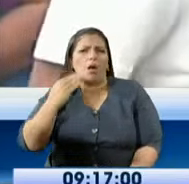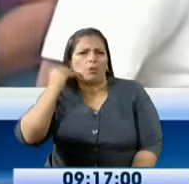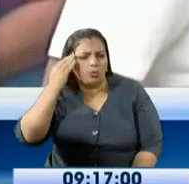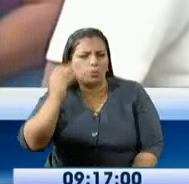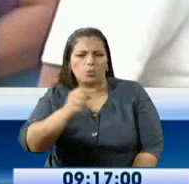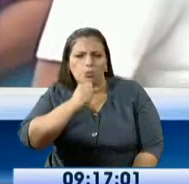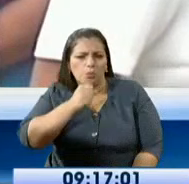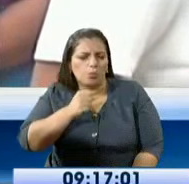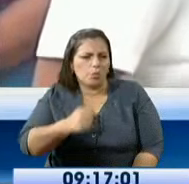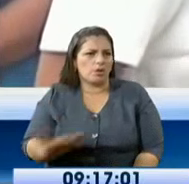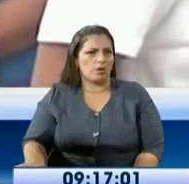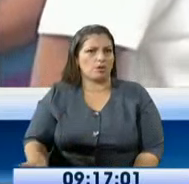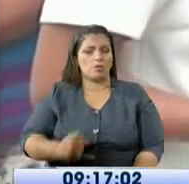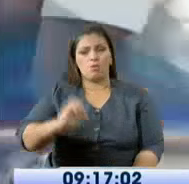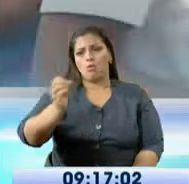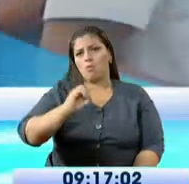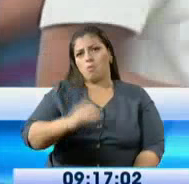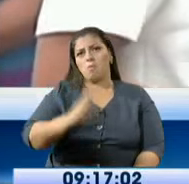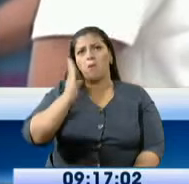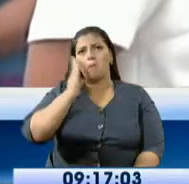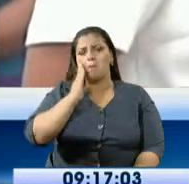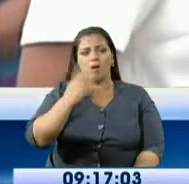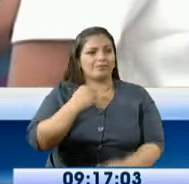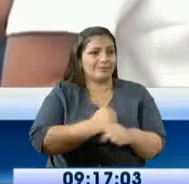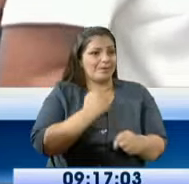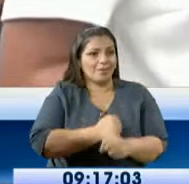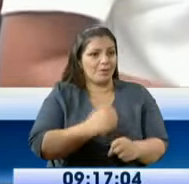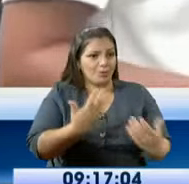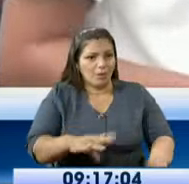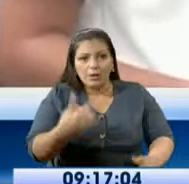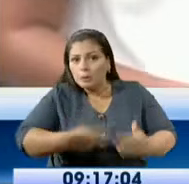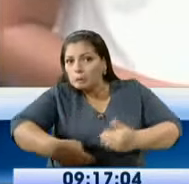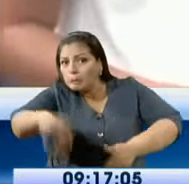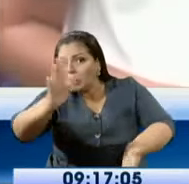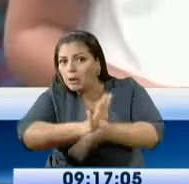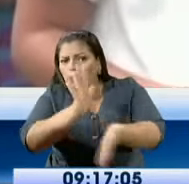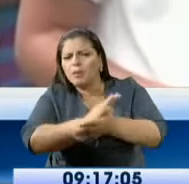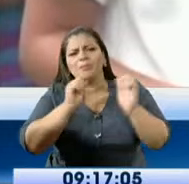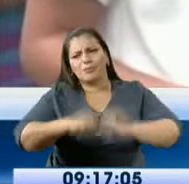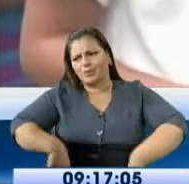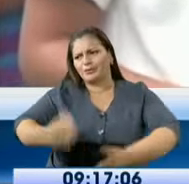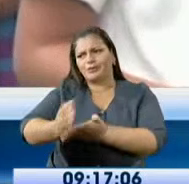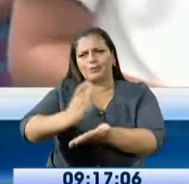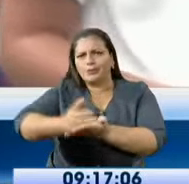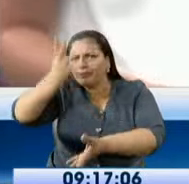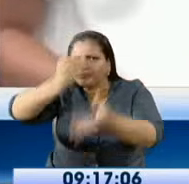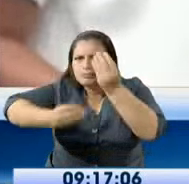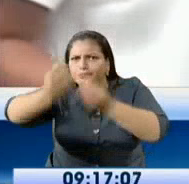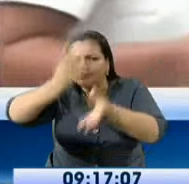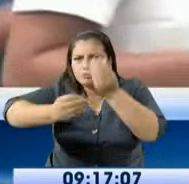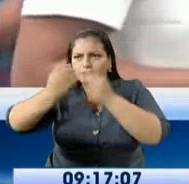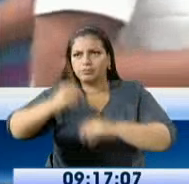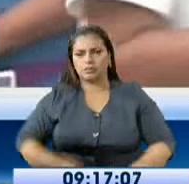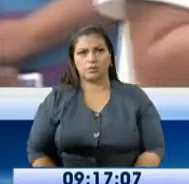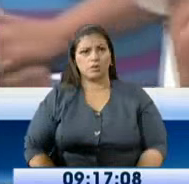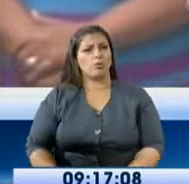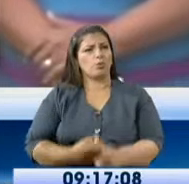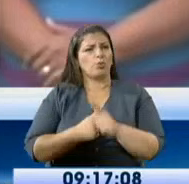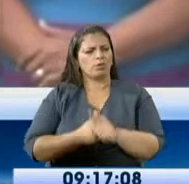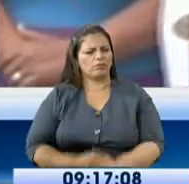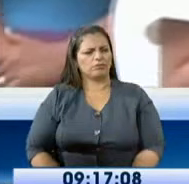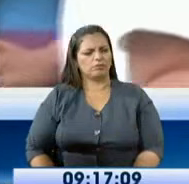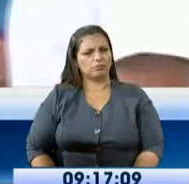urgente? Porque la delincuencia aquí se ha incrementado bárbaramente. Es a cada minuto del día. ¿Cuándo le...? A ver, para que